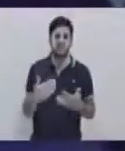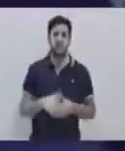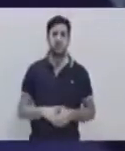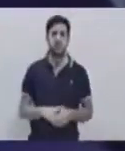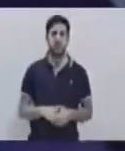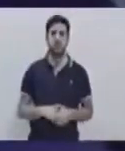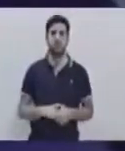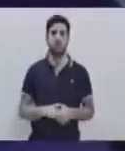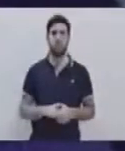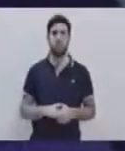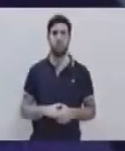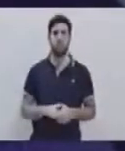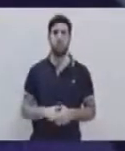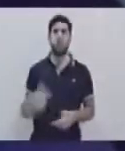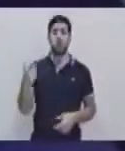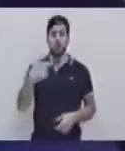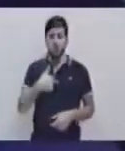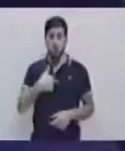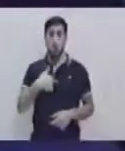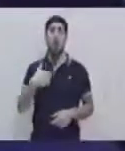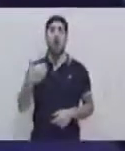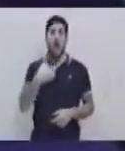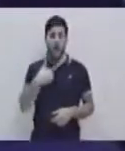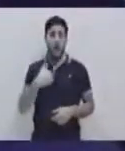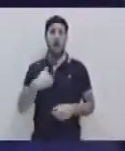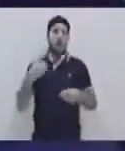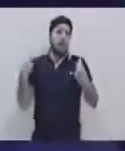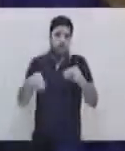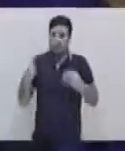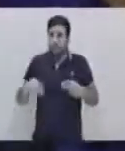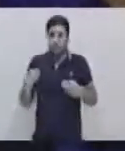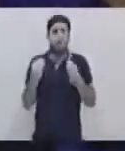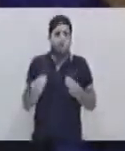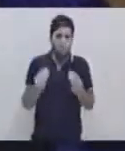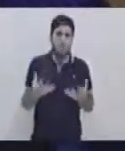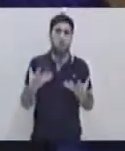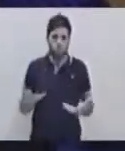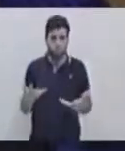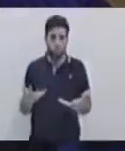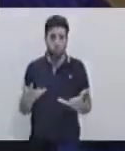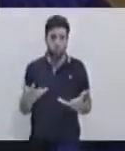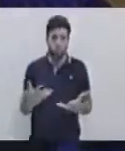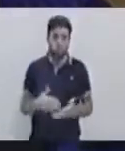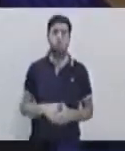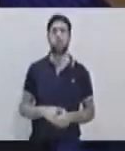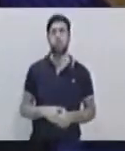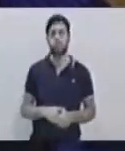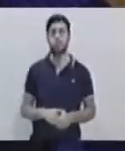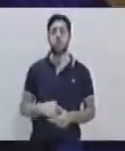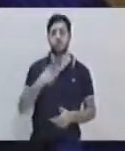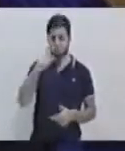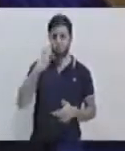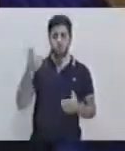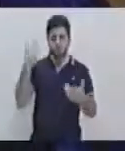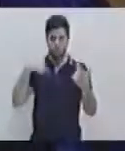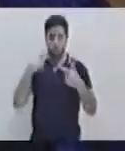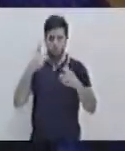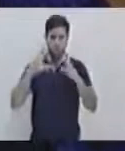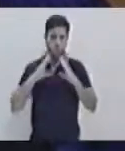ficha. Dice, tengo mucha prisa. Haz tú los movimientos de esta acción con tu